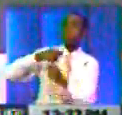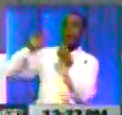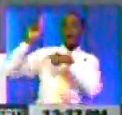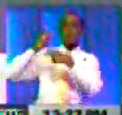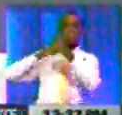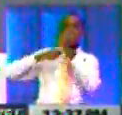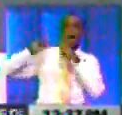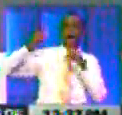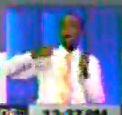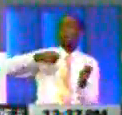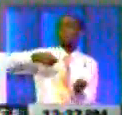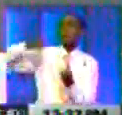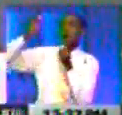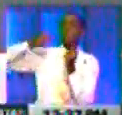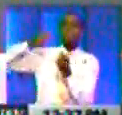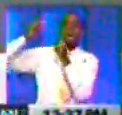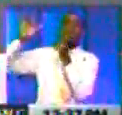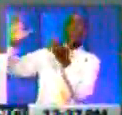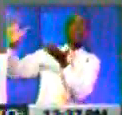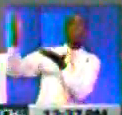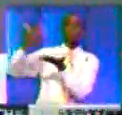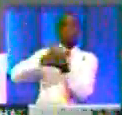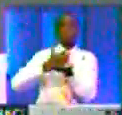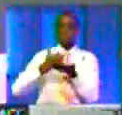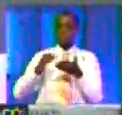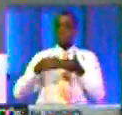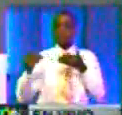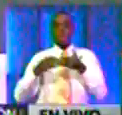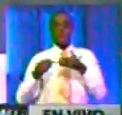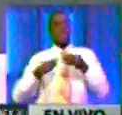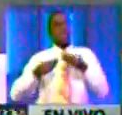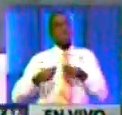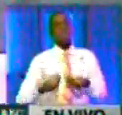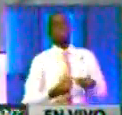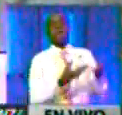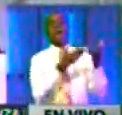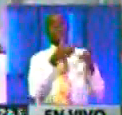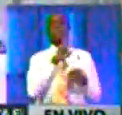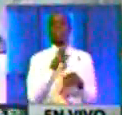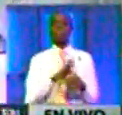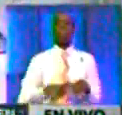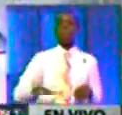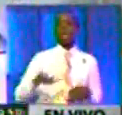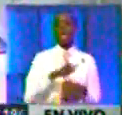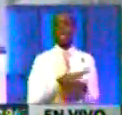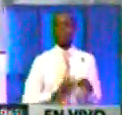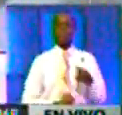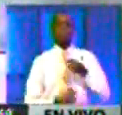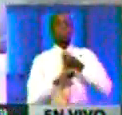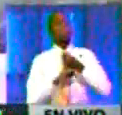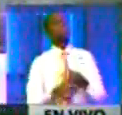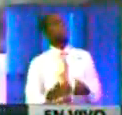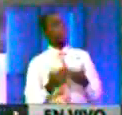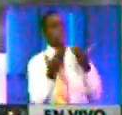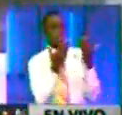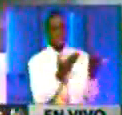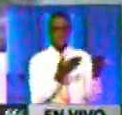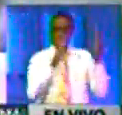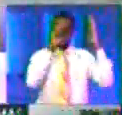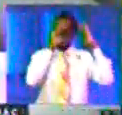produce empleo, produce riqueza para Venezuela. Felicitar a José Enrique, felicitar a